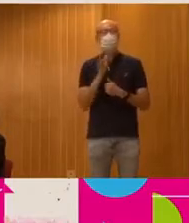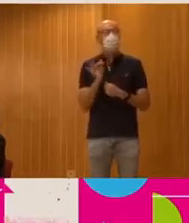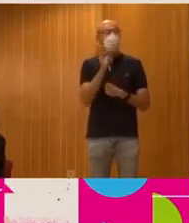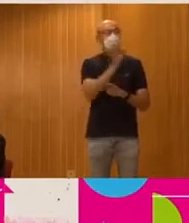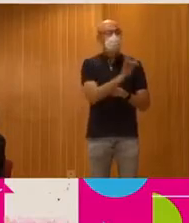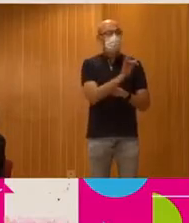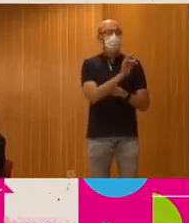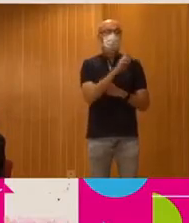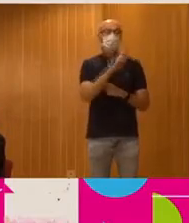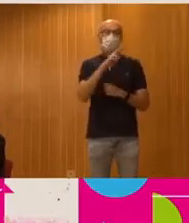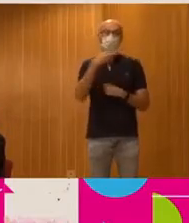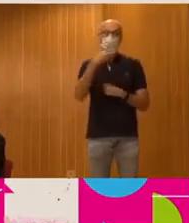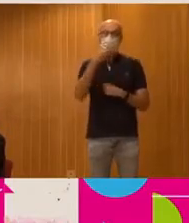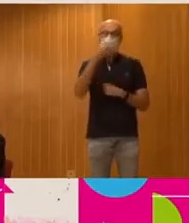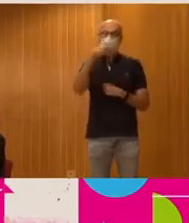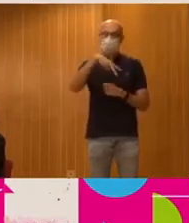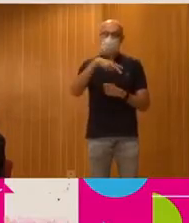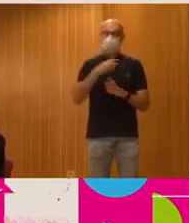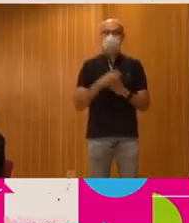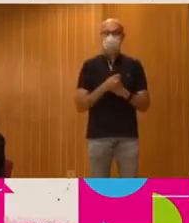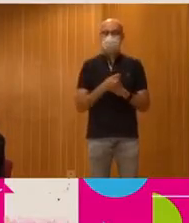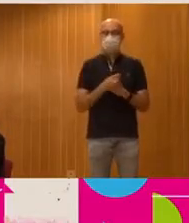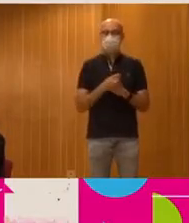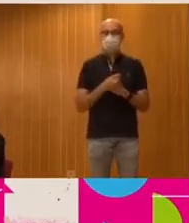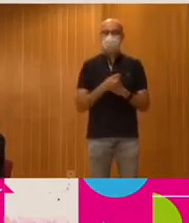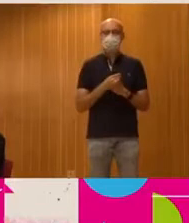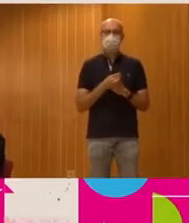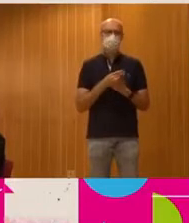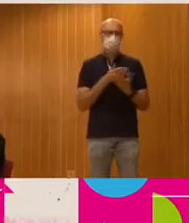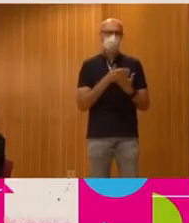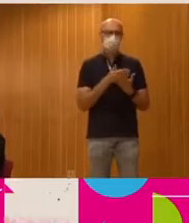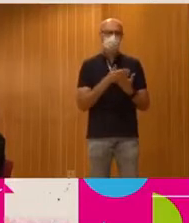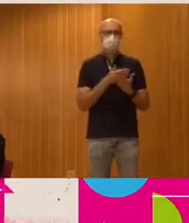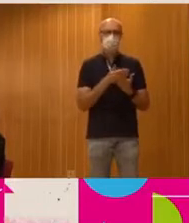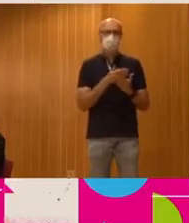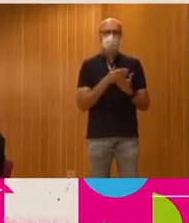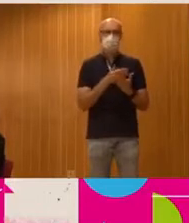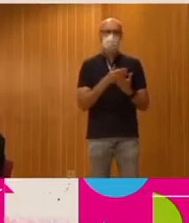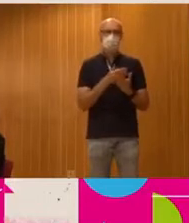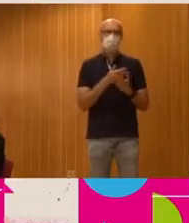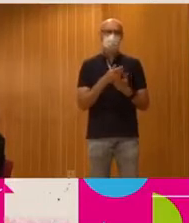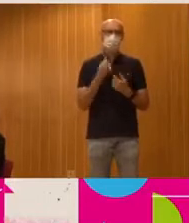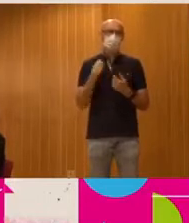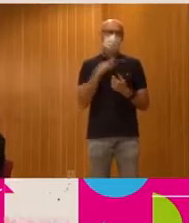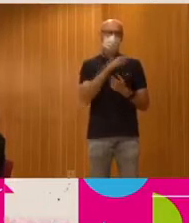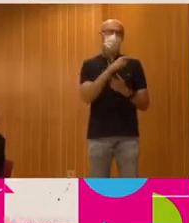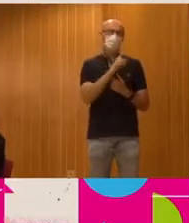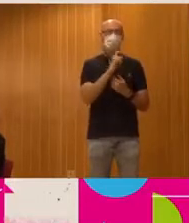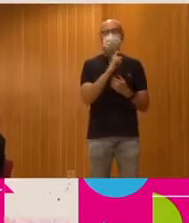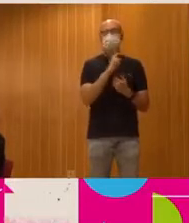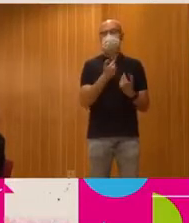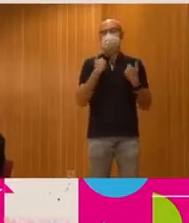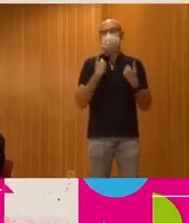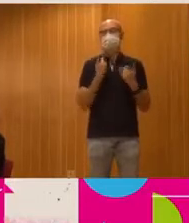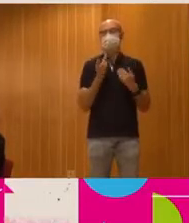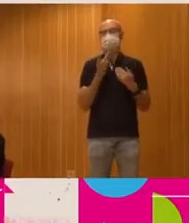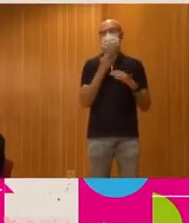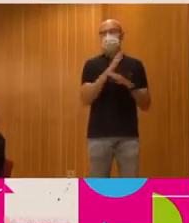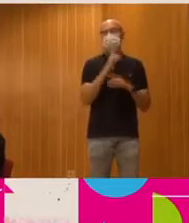Vamos a dar la palabra ahora a Rubén, que como ha explicado Ana, representa la Fundación María Wolf, que tiene una experiencia